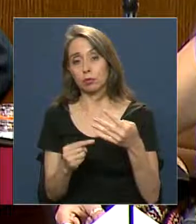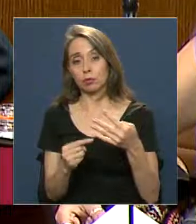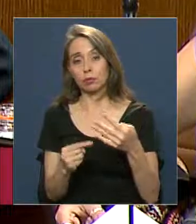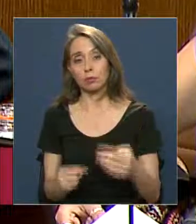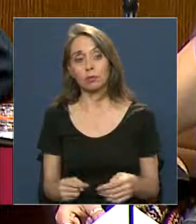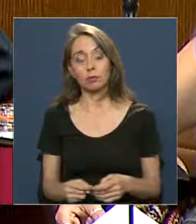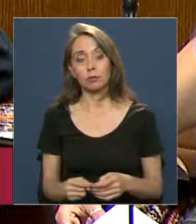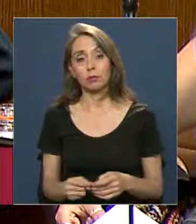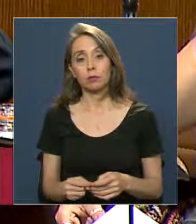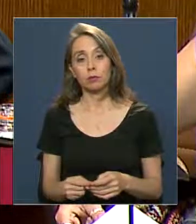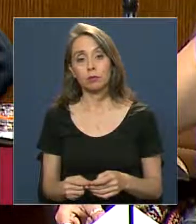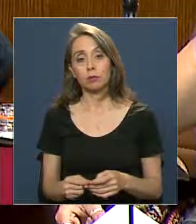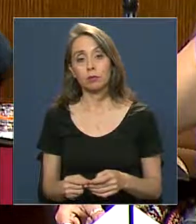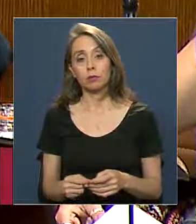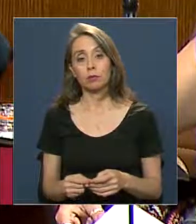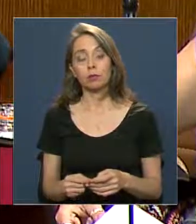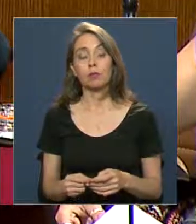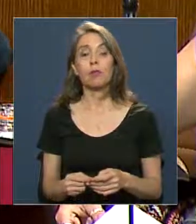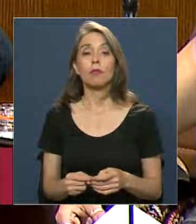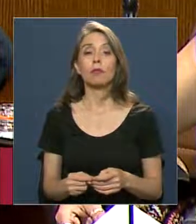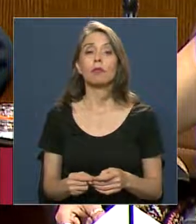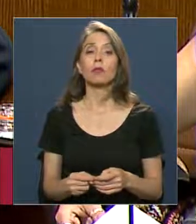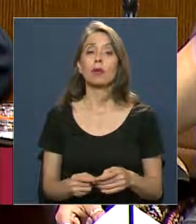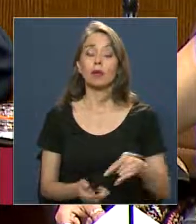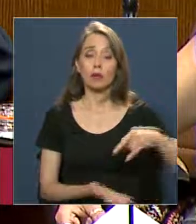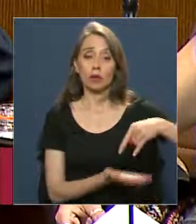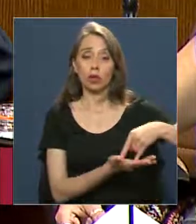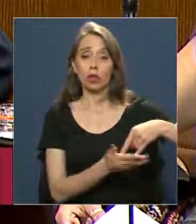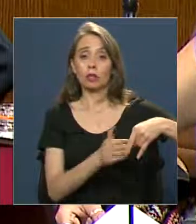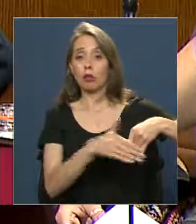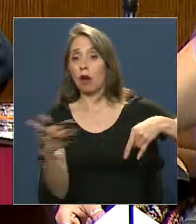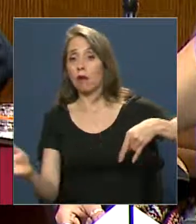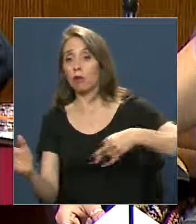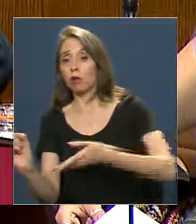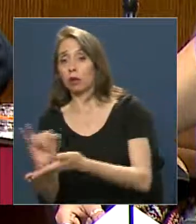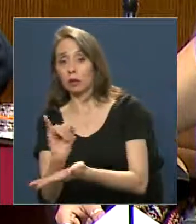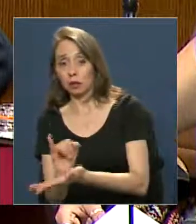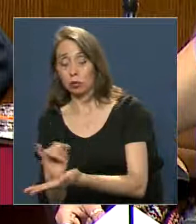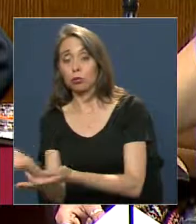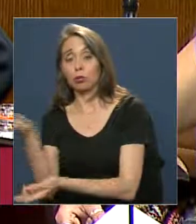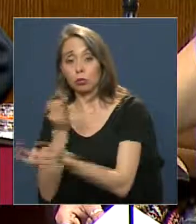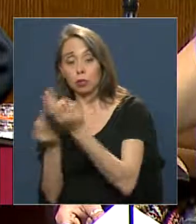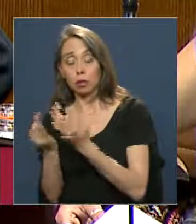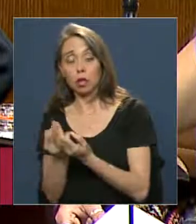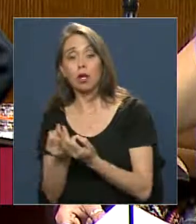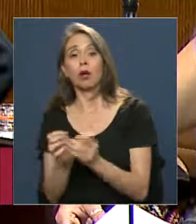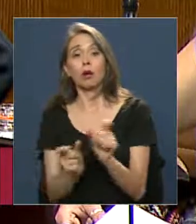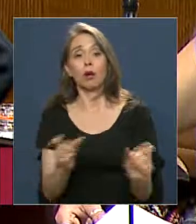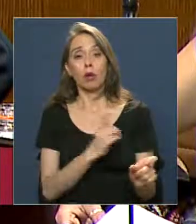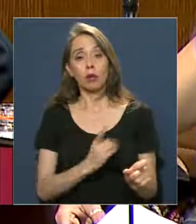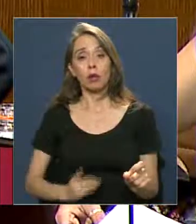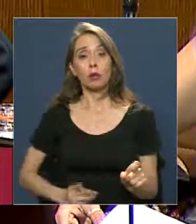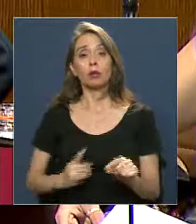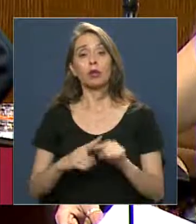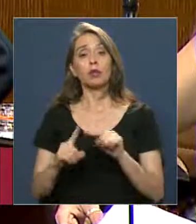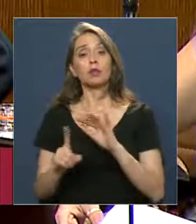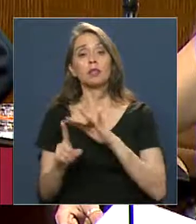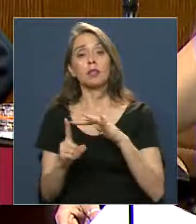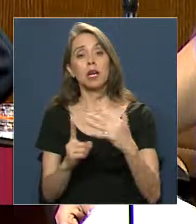de organismos externos a este Parlamento o de propios colegas parlamentarios que en diferentes